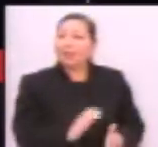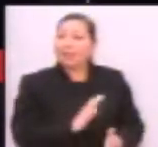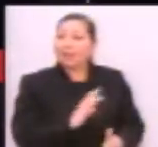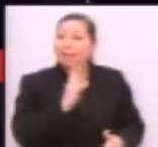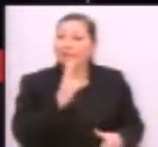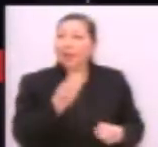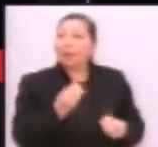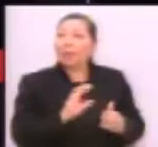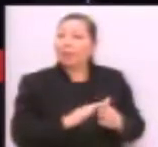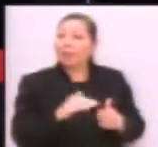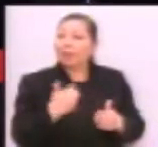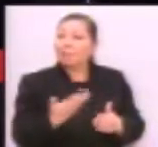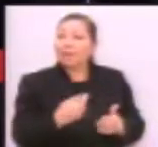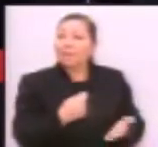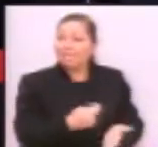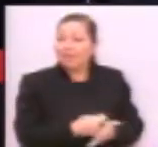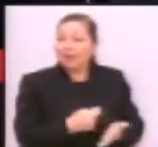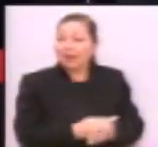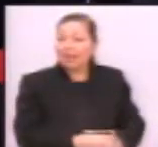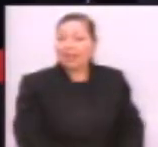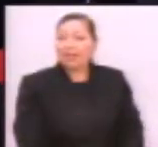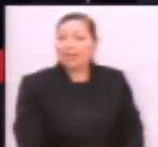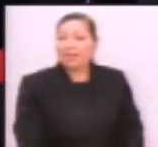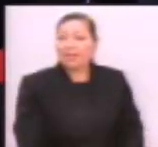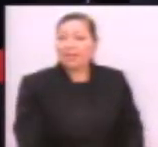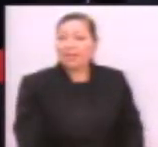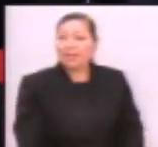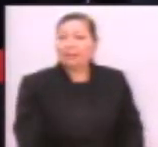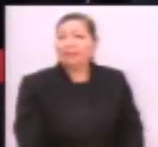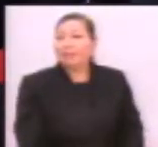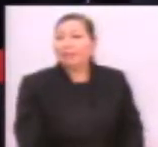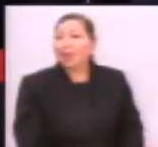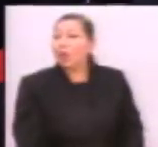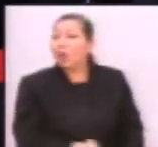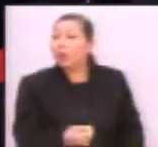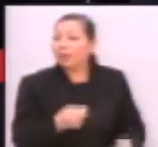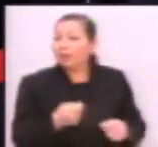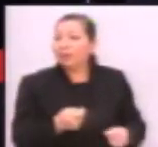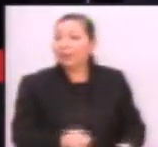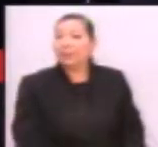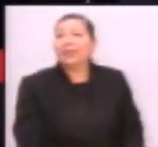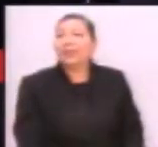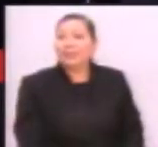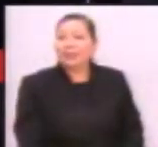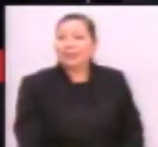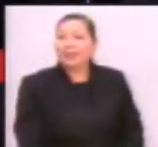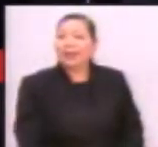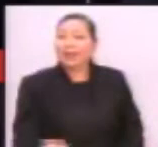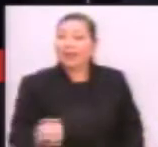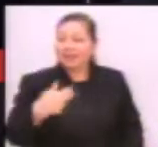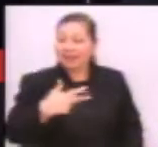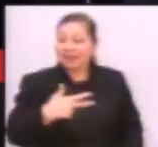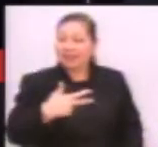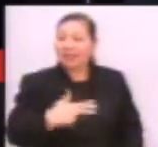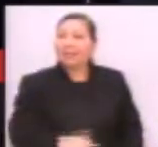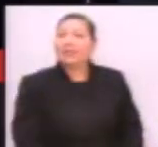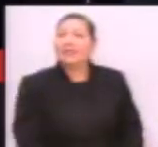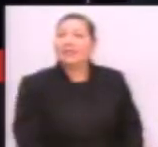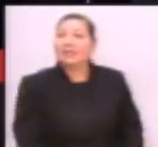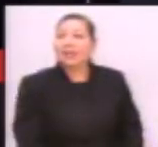Estado peruano, y después las otras deudas que tengan, pues, señor presidente, o las otras obligaciones. En tercer lugar,